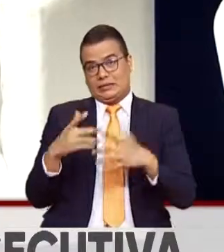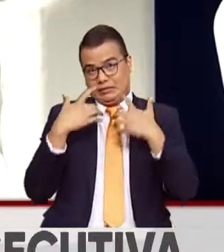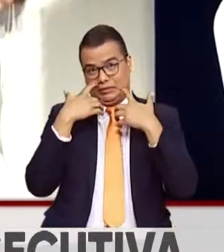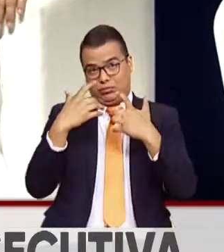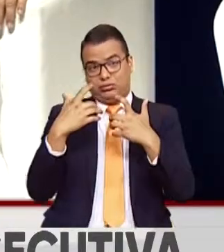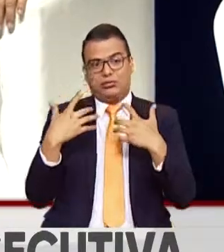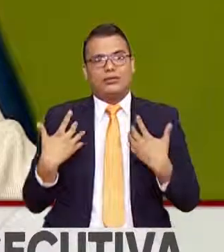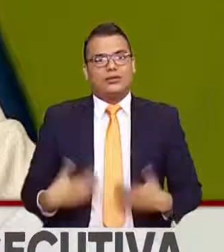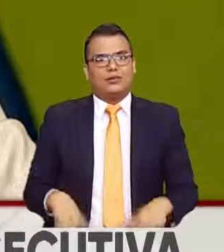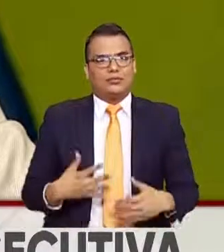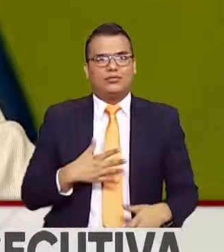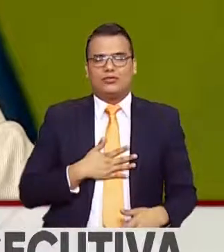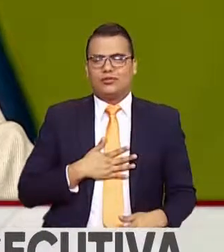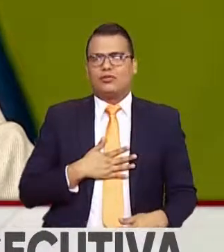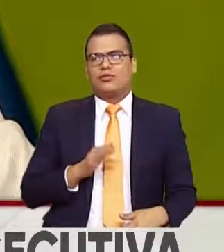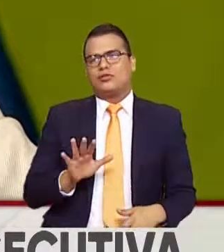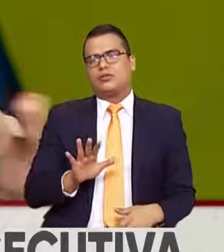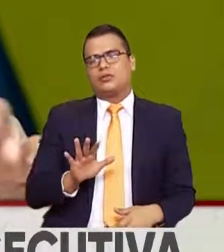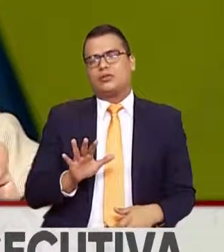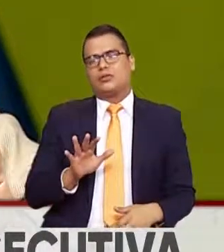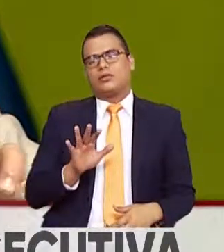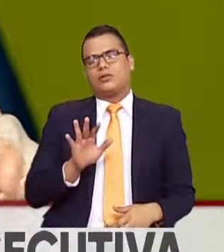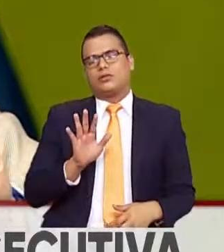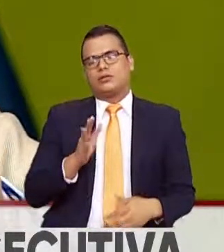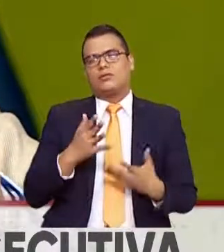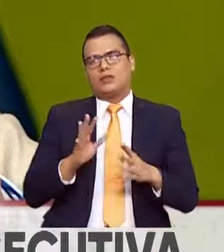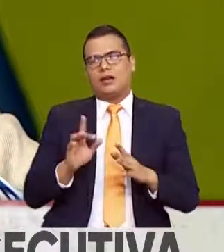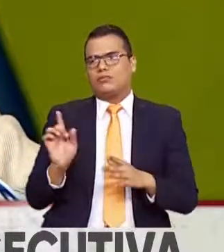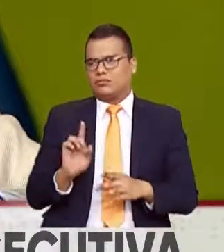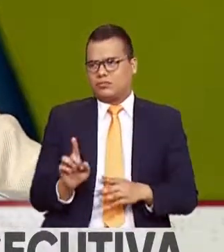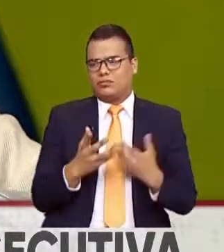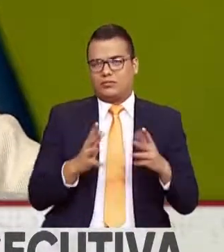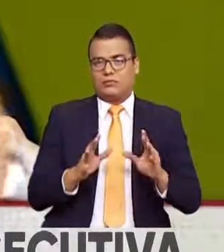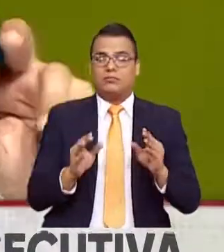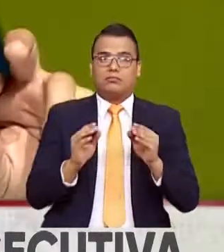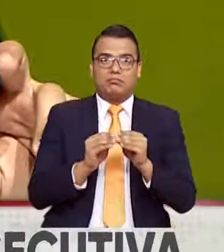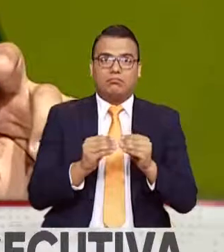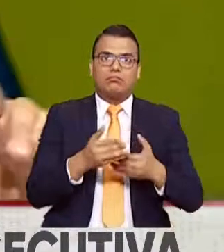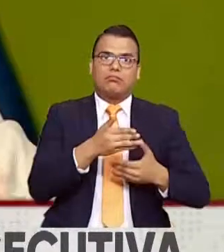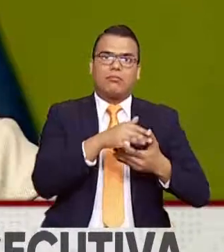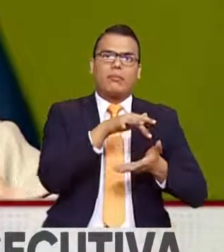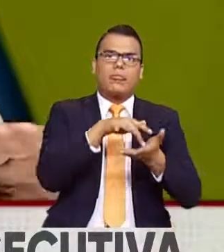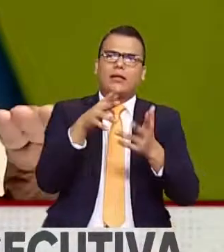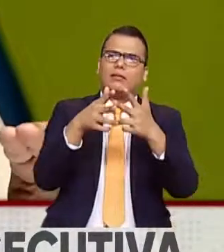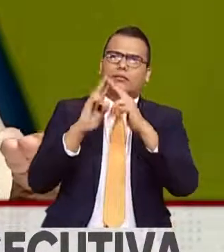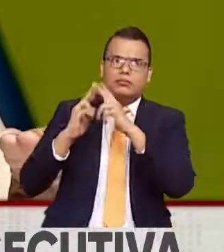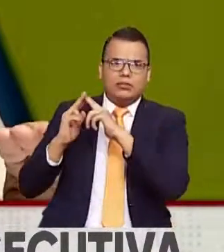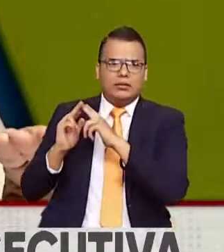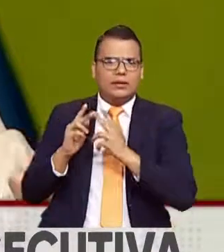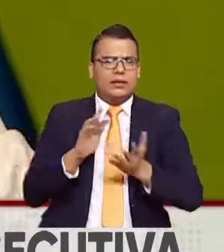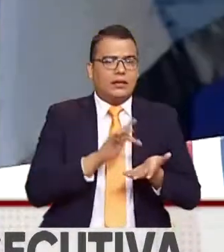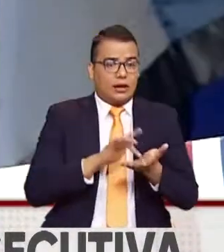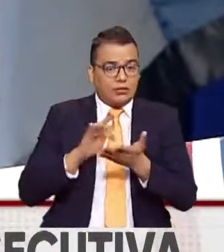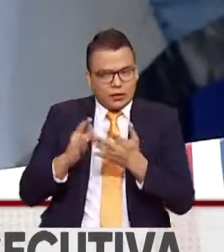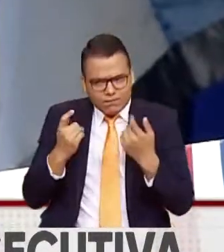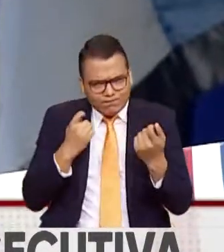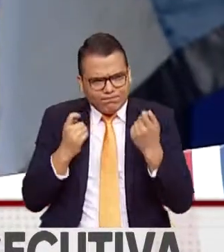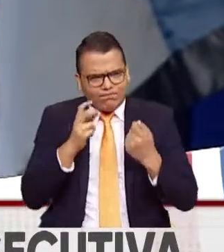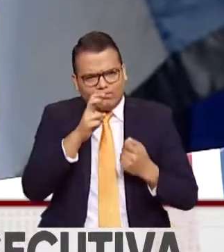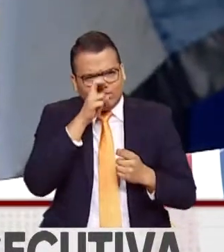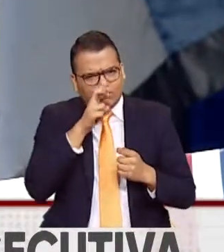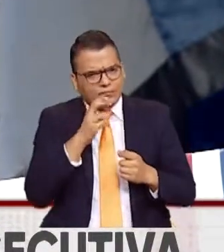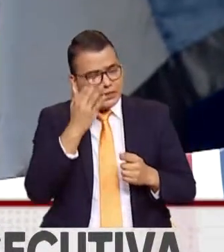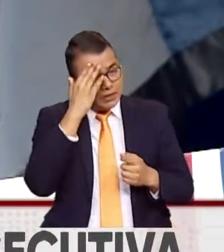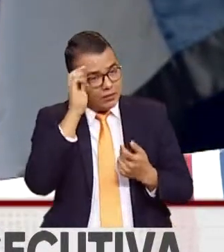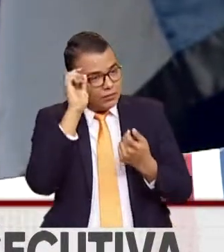los dos mandatos que estuve y luego los ratios de deuda en deuda miento también tenían que estar controlados vamos hablando de